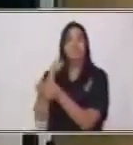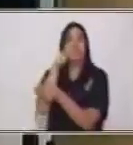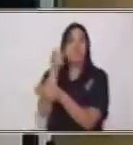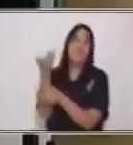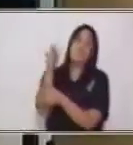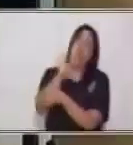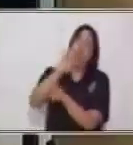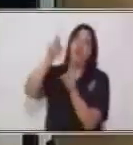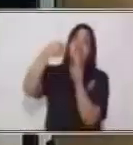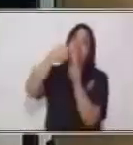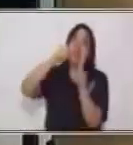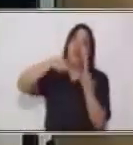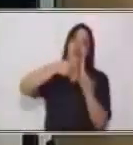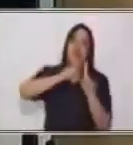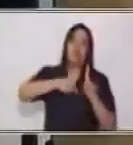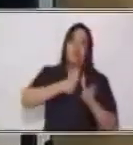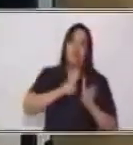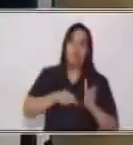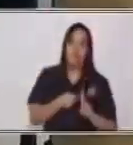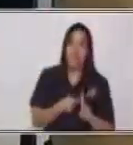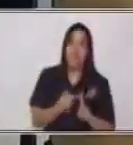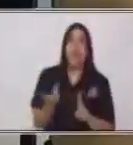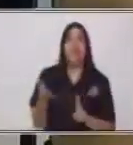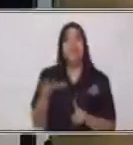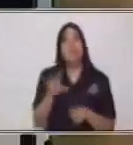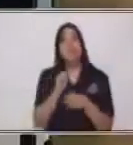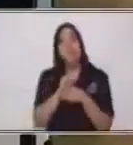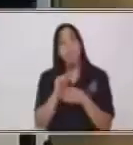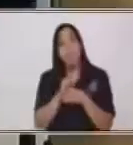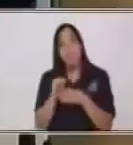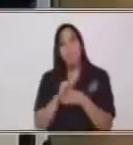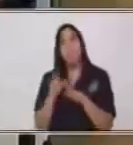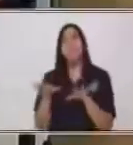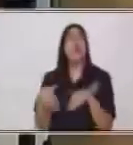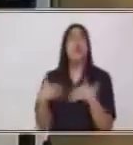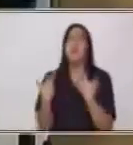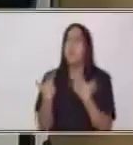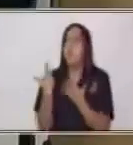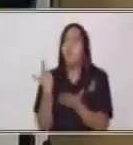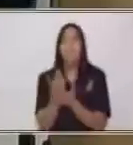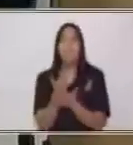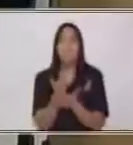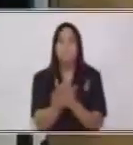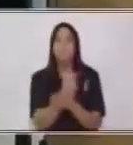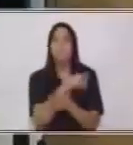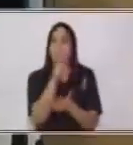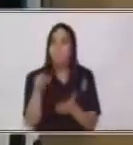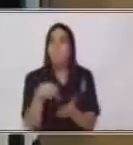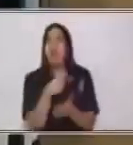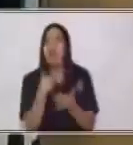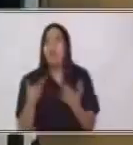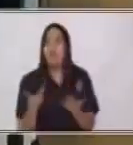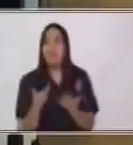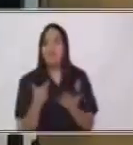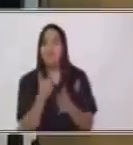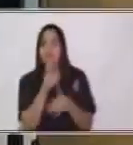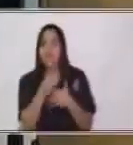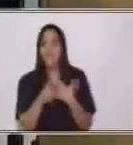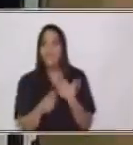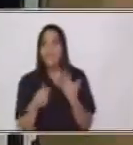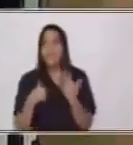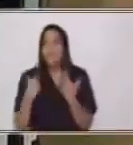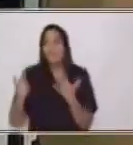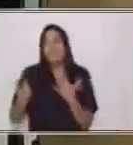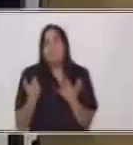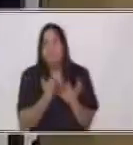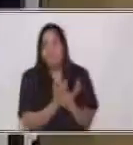sumas practicando cómo podríamos hacer para pagar esta cantidad de objetos que